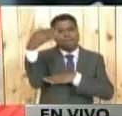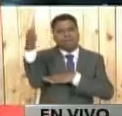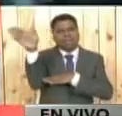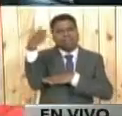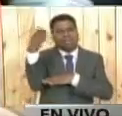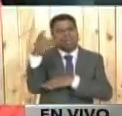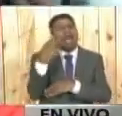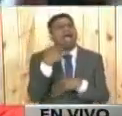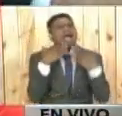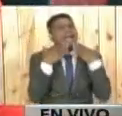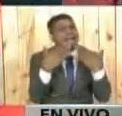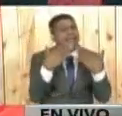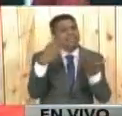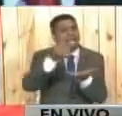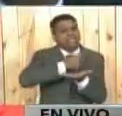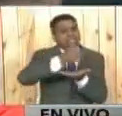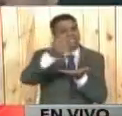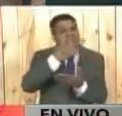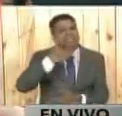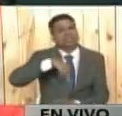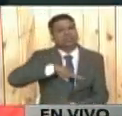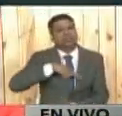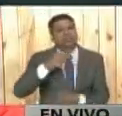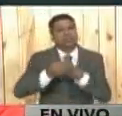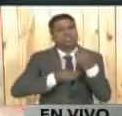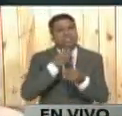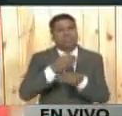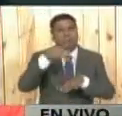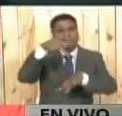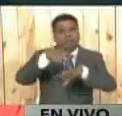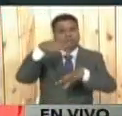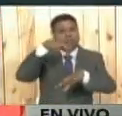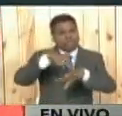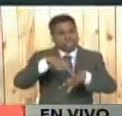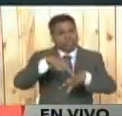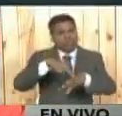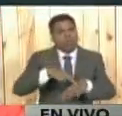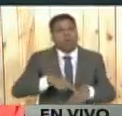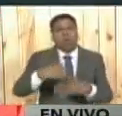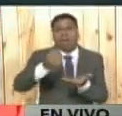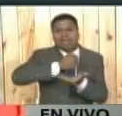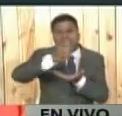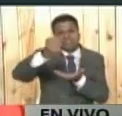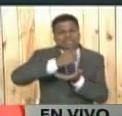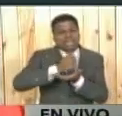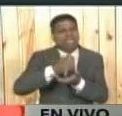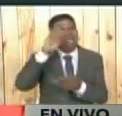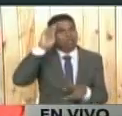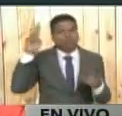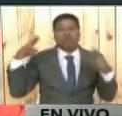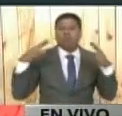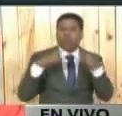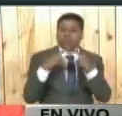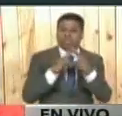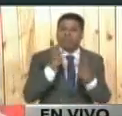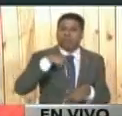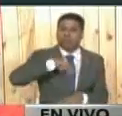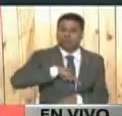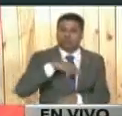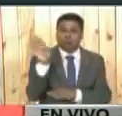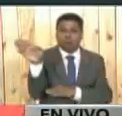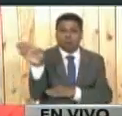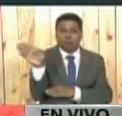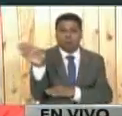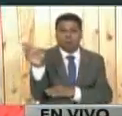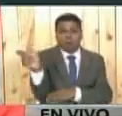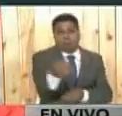salsa, porque nosotros hicimos a Puerto Rico nación con la salsa y la reconocemos como una nación. Salsera. Una